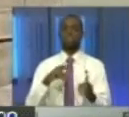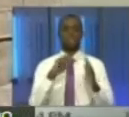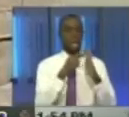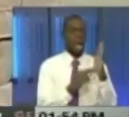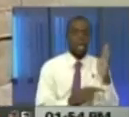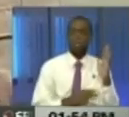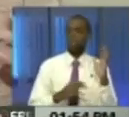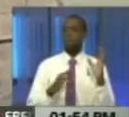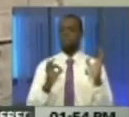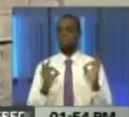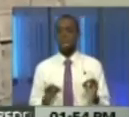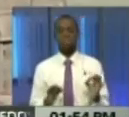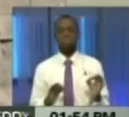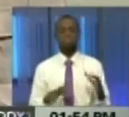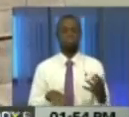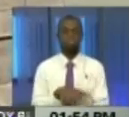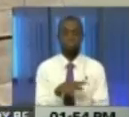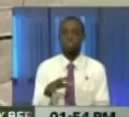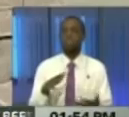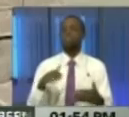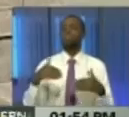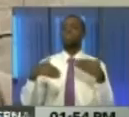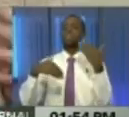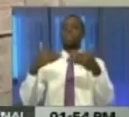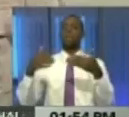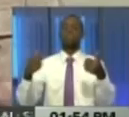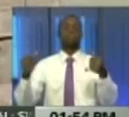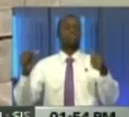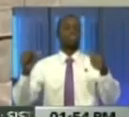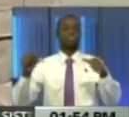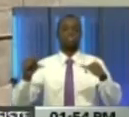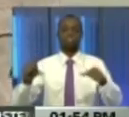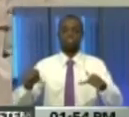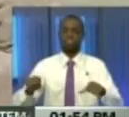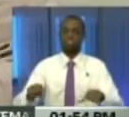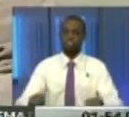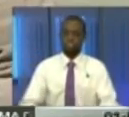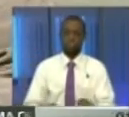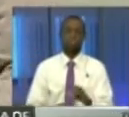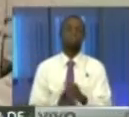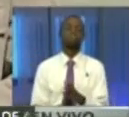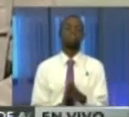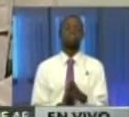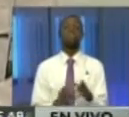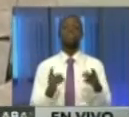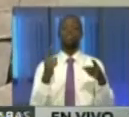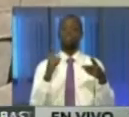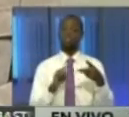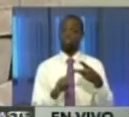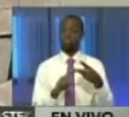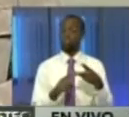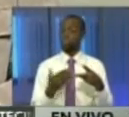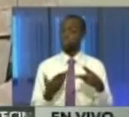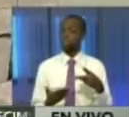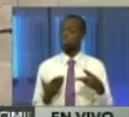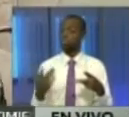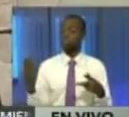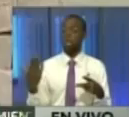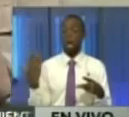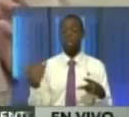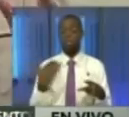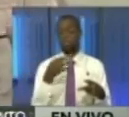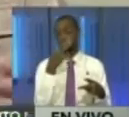técnicos puedan ser probados y el desenlace de dicho proceso no sea el más favorable. Y el segundo elemento, que ya lo comentábamos